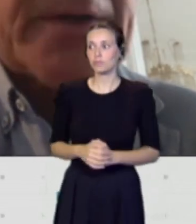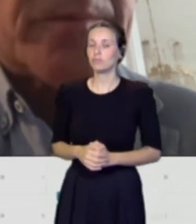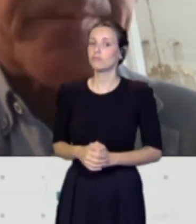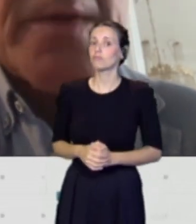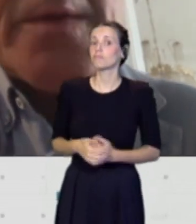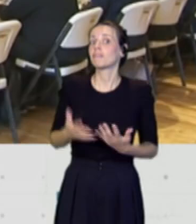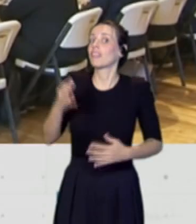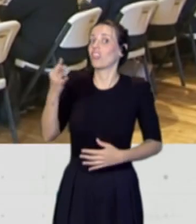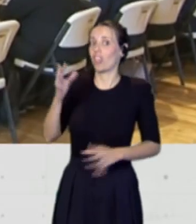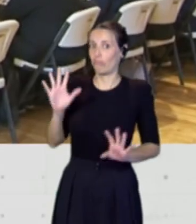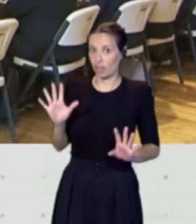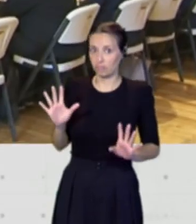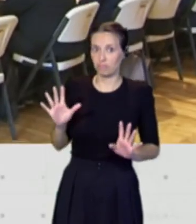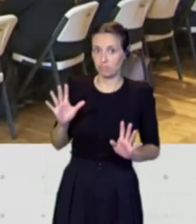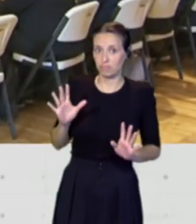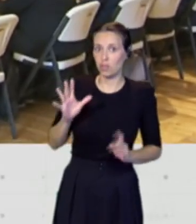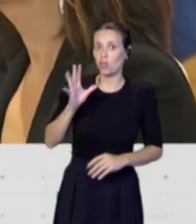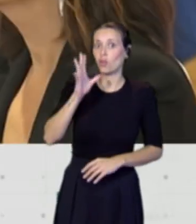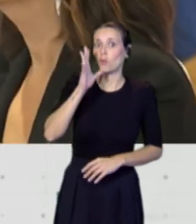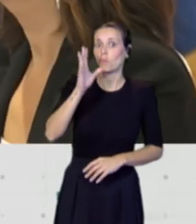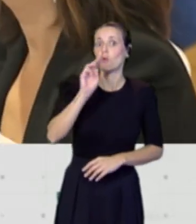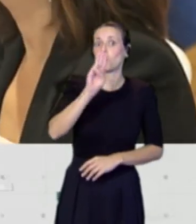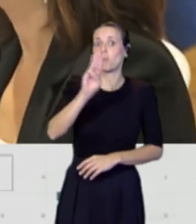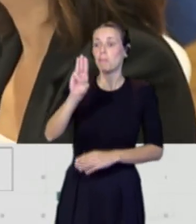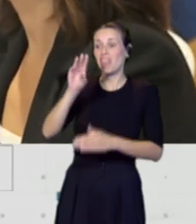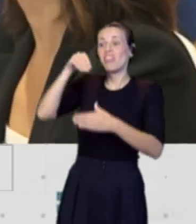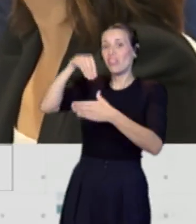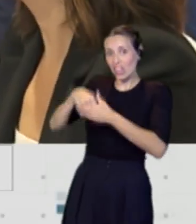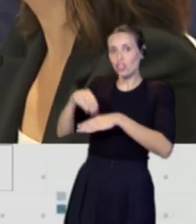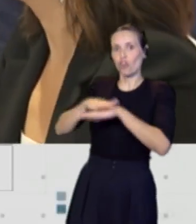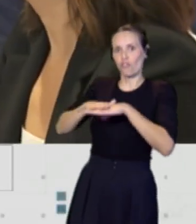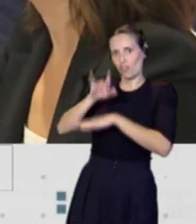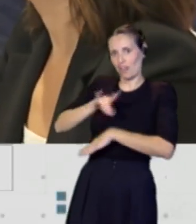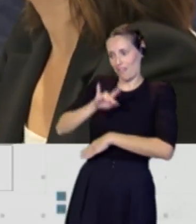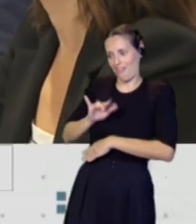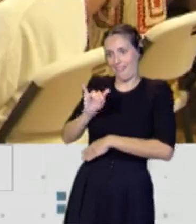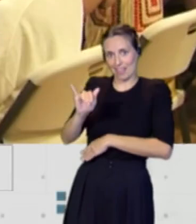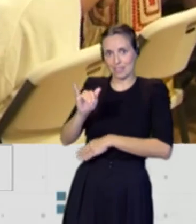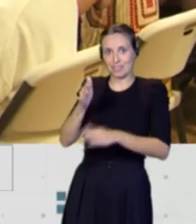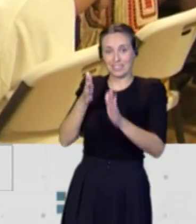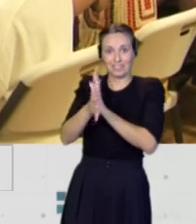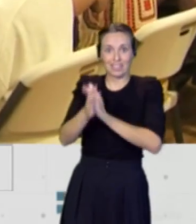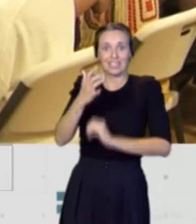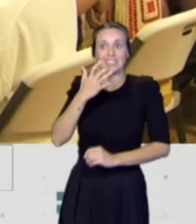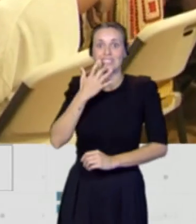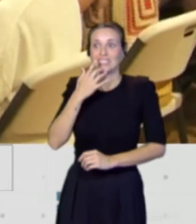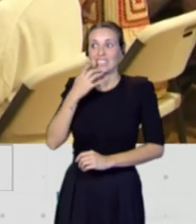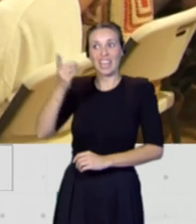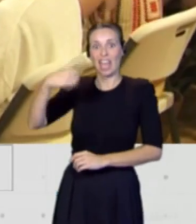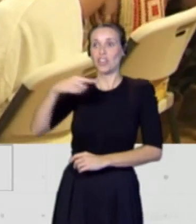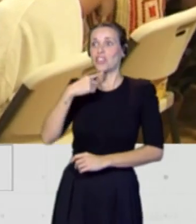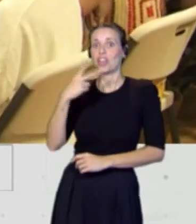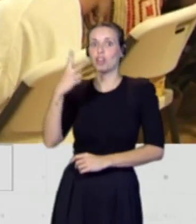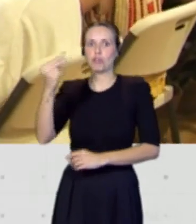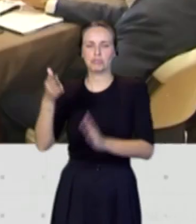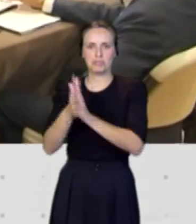Debe haberlo. Entre otras cosas porque el PP está en el gobierno de Canarias y significaría un ejercicio de contradicción, si es que no de hipocresía